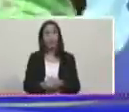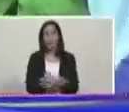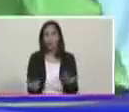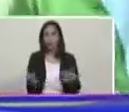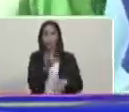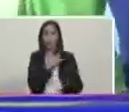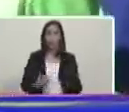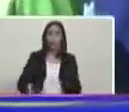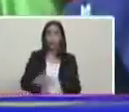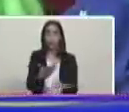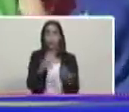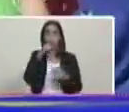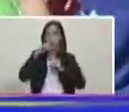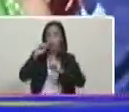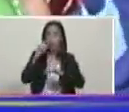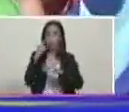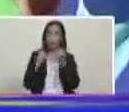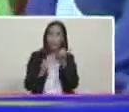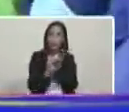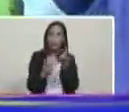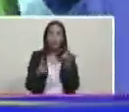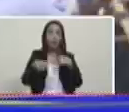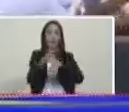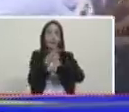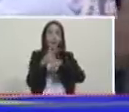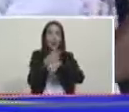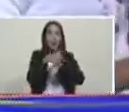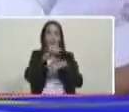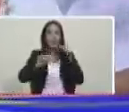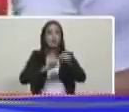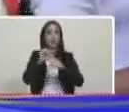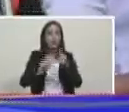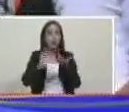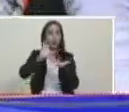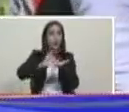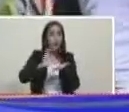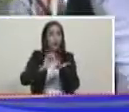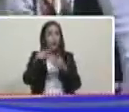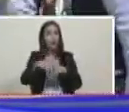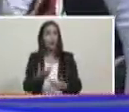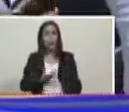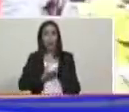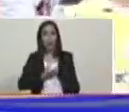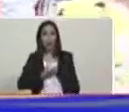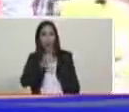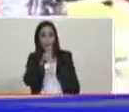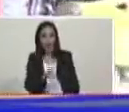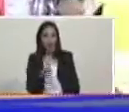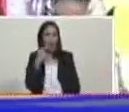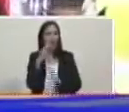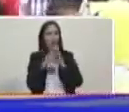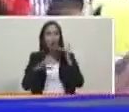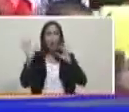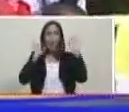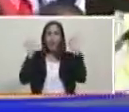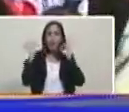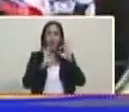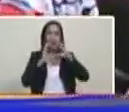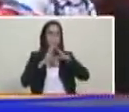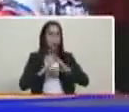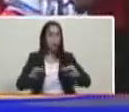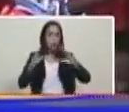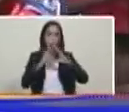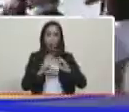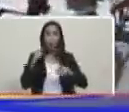Nicolás Maduro Moros, el gobierno del Distrito Capital, la alcaldía del municipio bolivariano Libertador, el